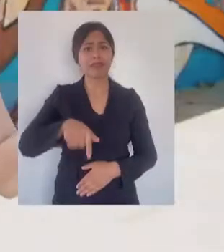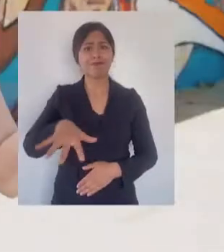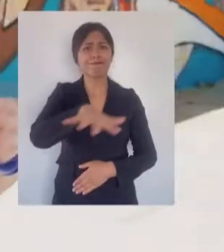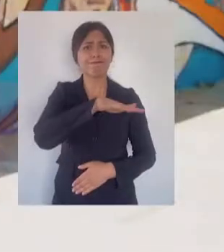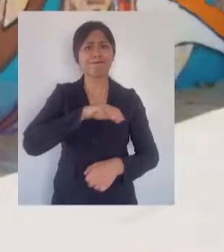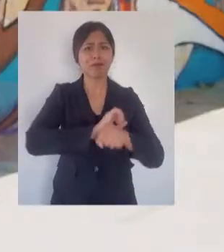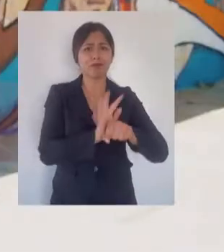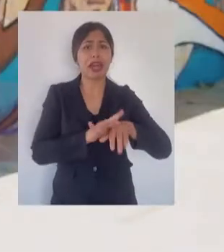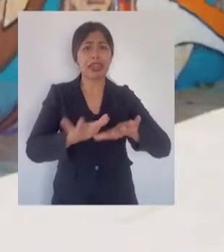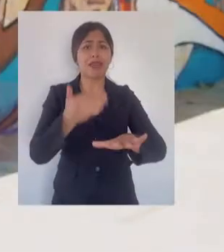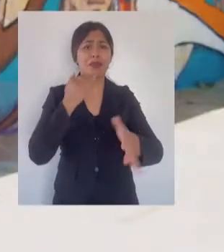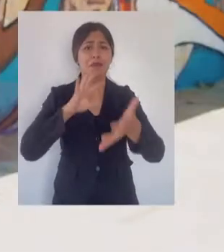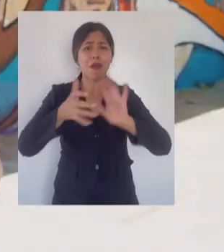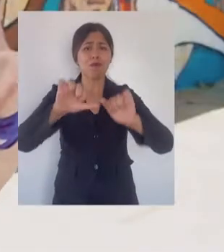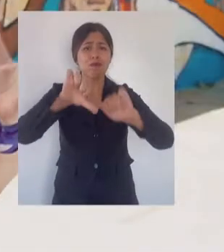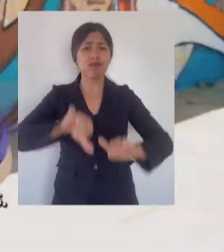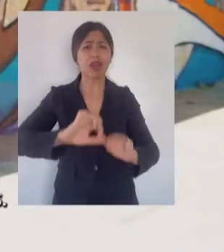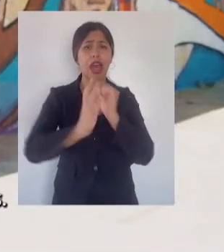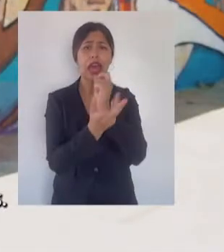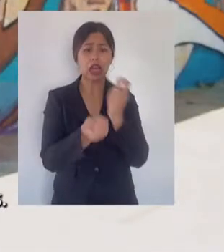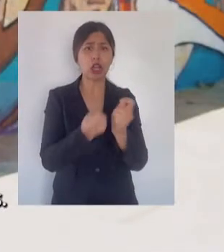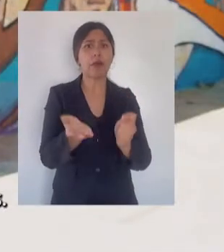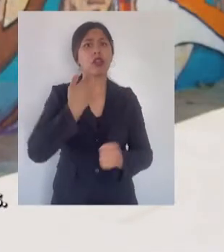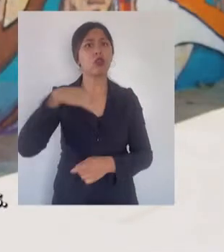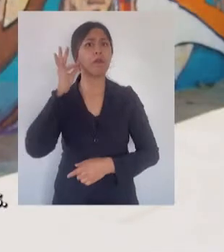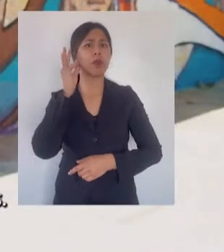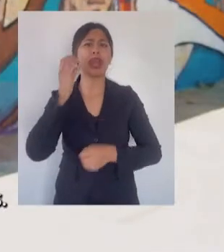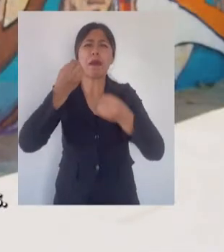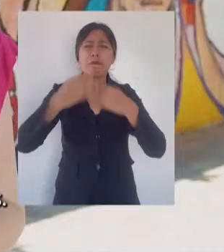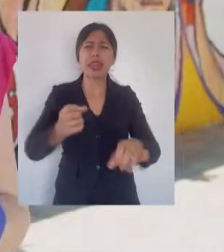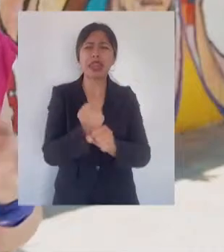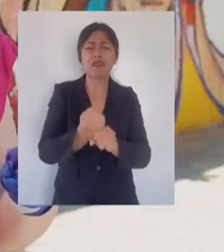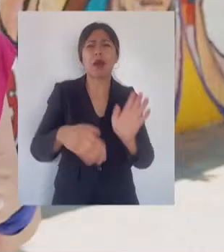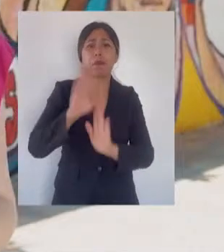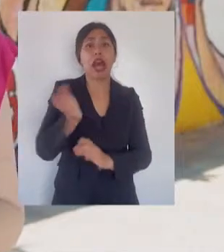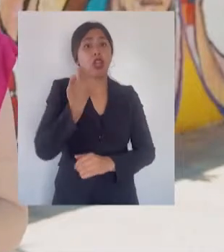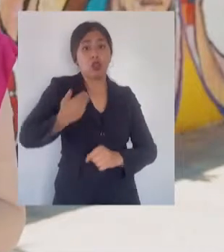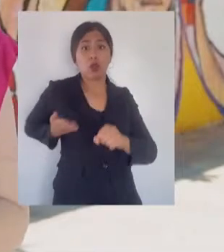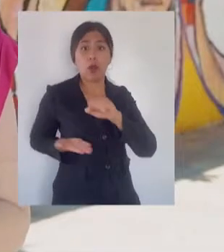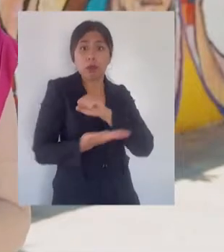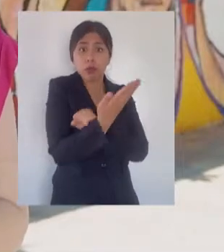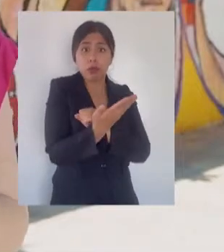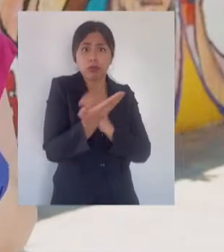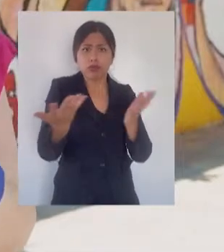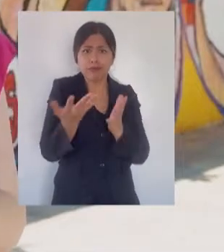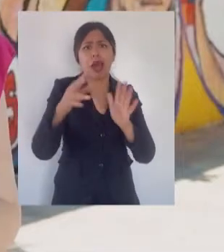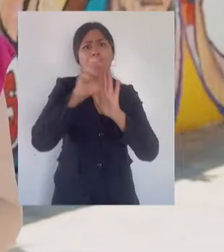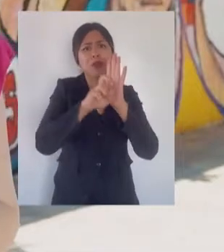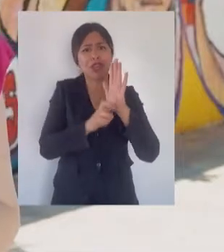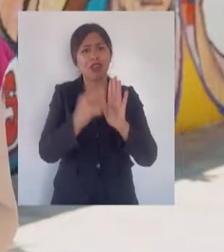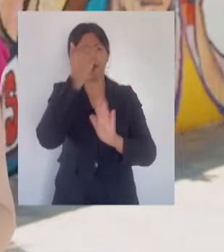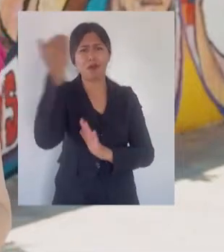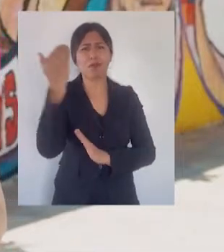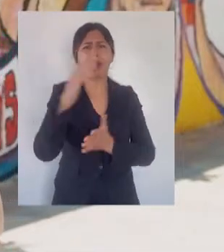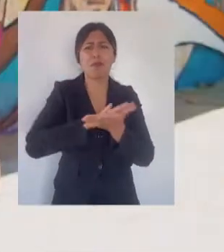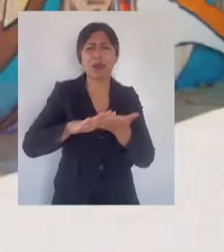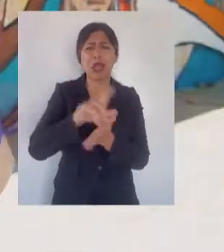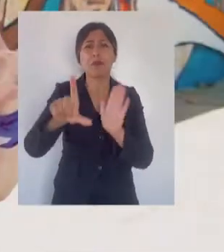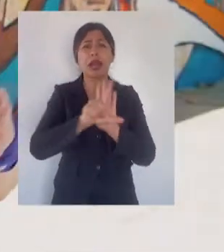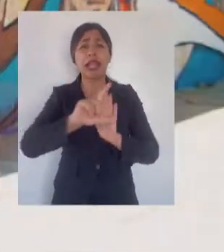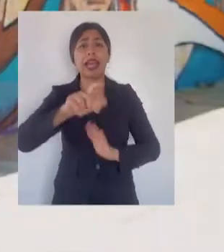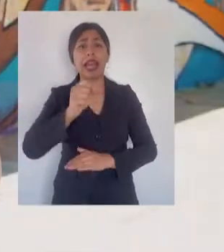en esta pandemia y crisis económica las mujeres fuimos las que más perdimos los empleos nuestra bancada parlamentaria ha promovido proyectos emblemáticos